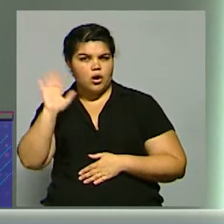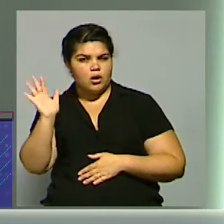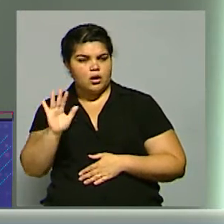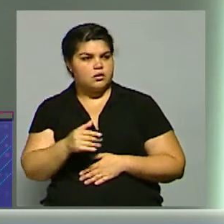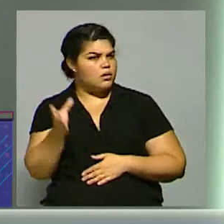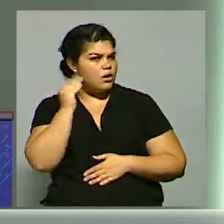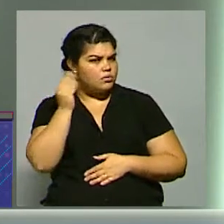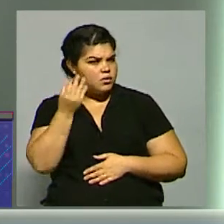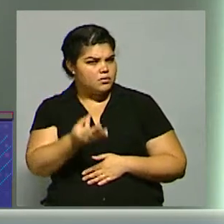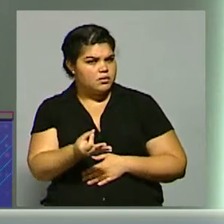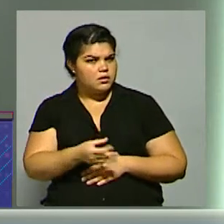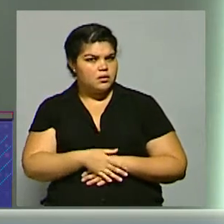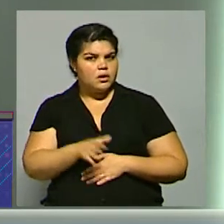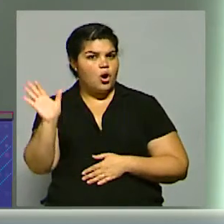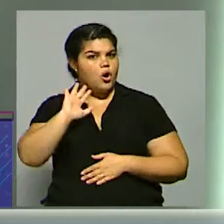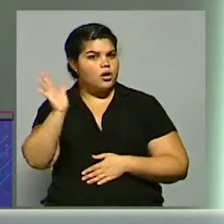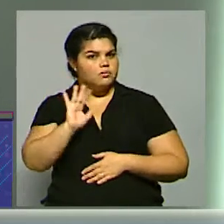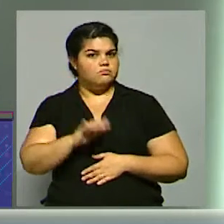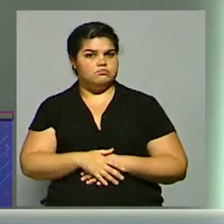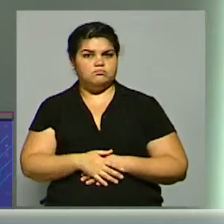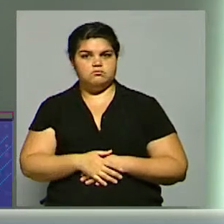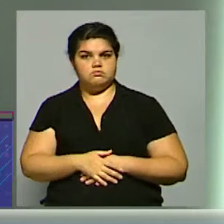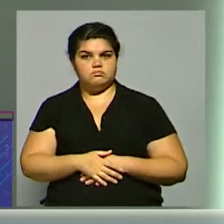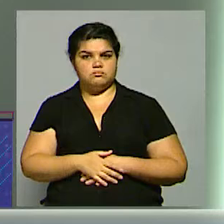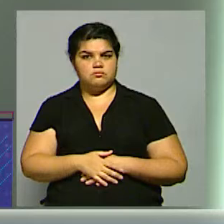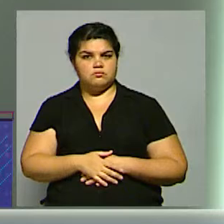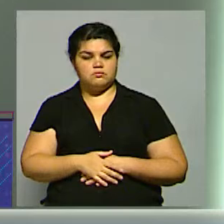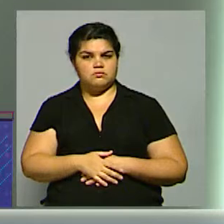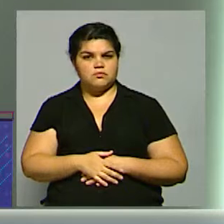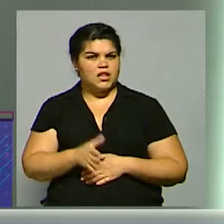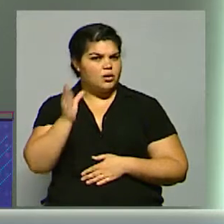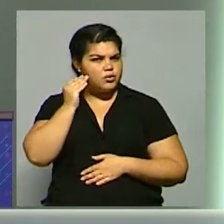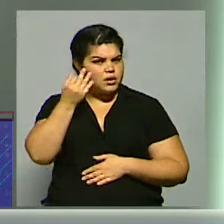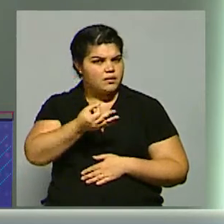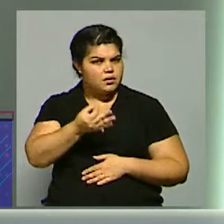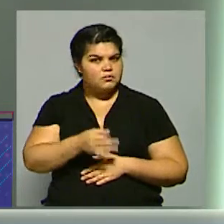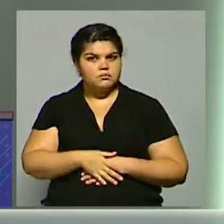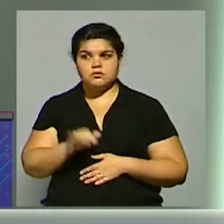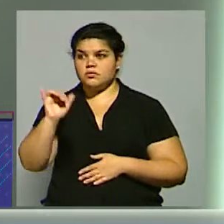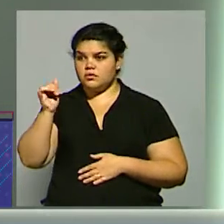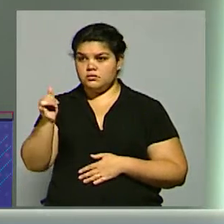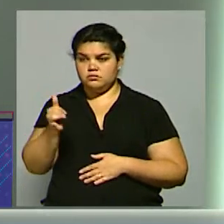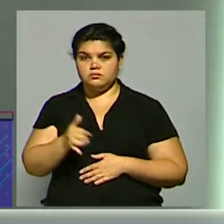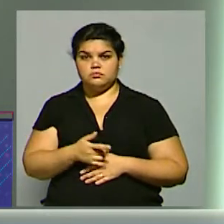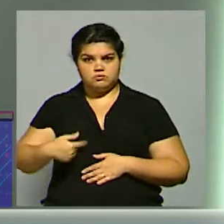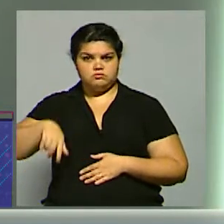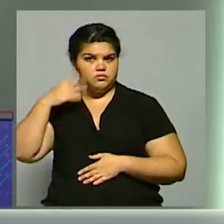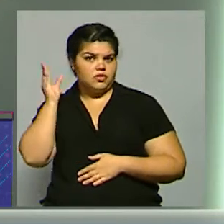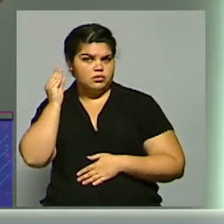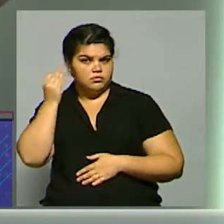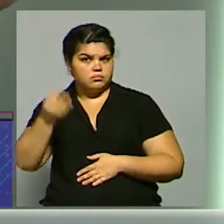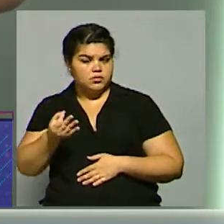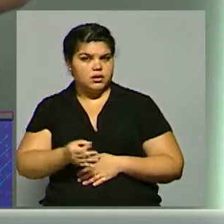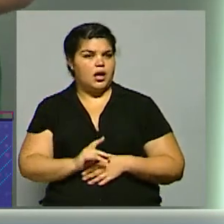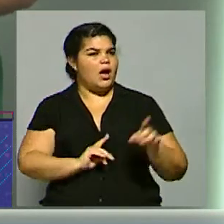escucha? Hola. Ángela, ¿nos Sí, escucha? ¿me escuchan? Ahí está, ahí la escuchamos nosotros muy por bien. momentos